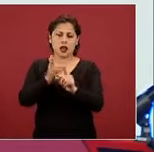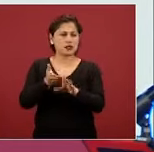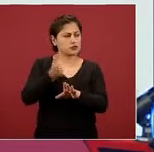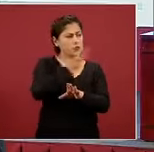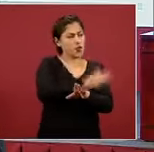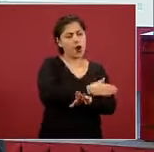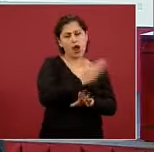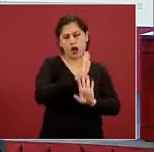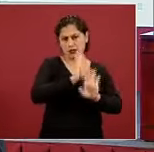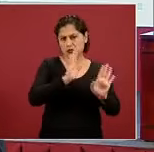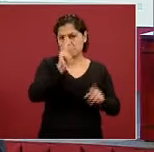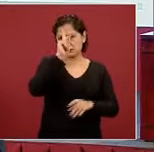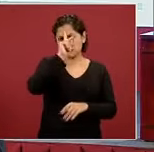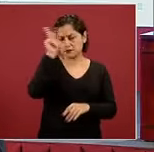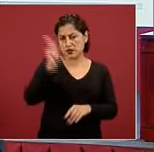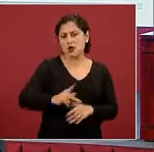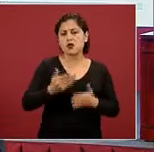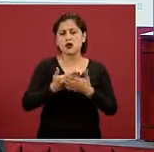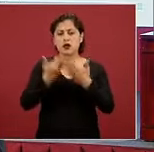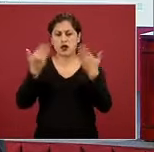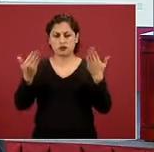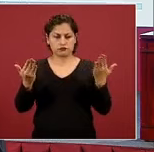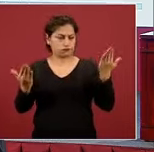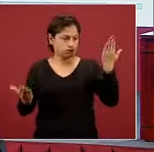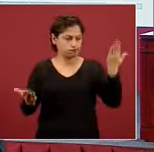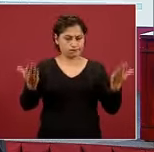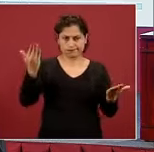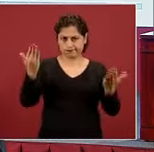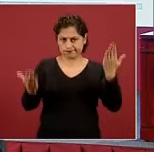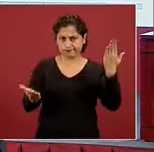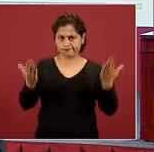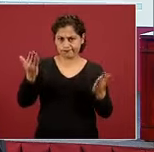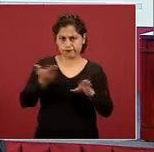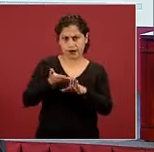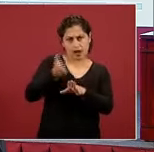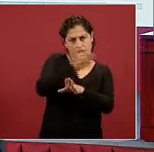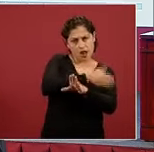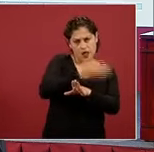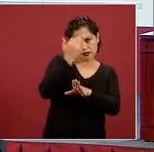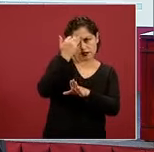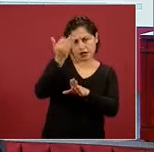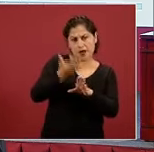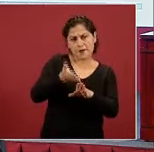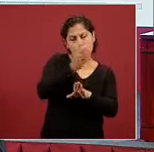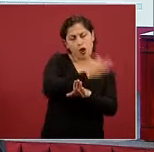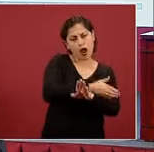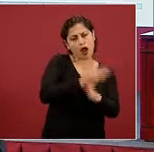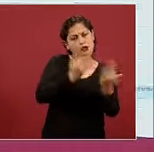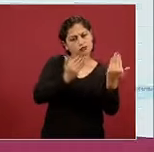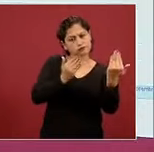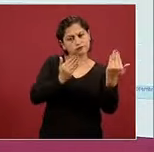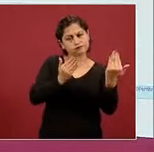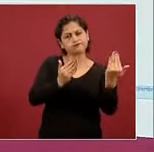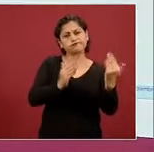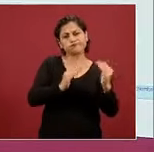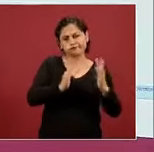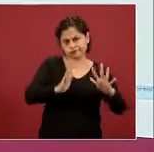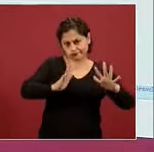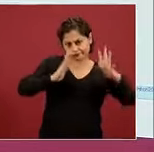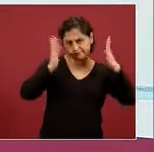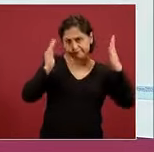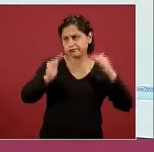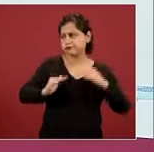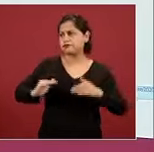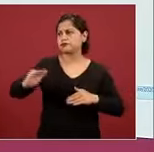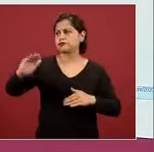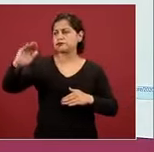línea, comparada con la inclinación de esta línea, la fase de ascenso de la epidemia, esto es más inclinado que